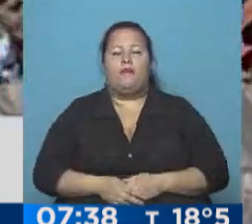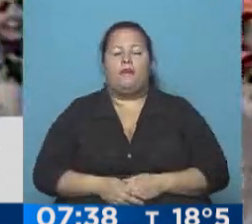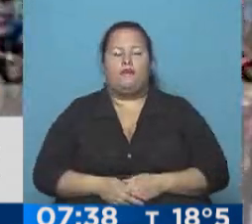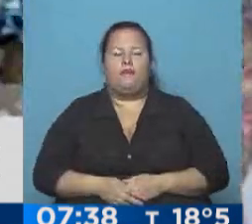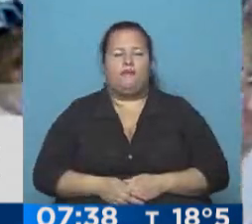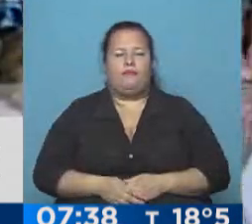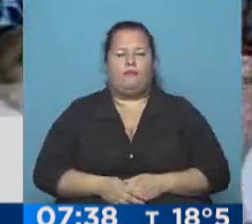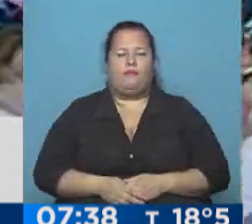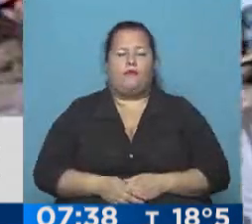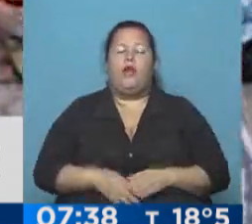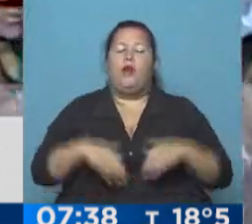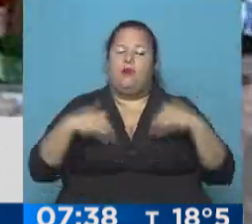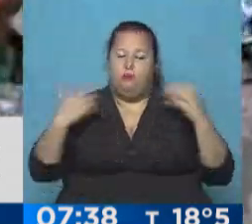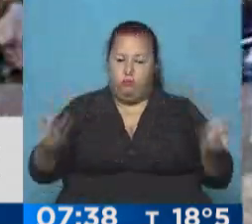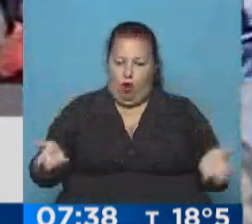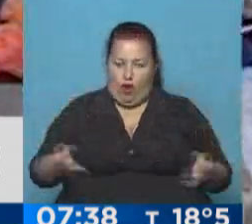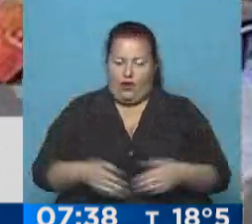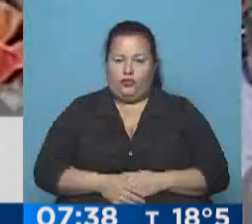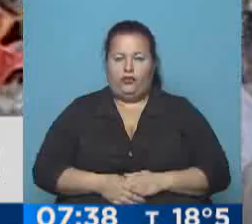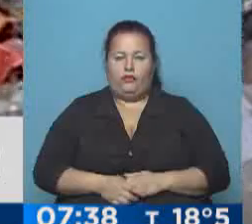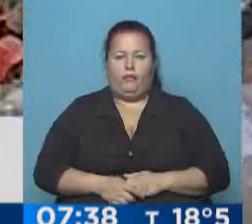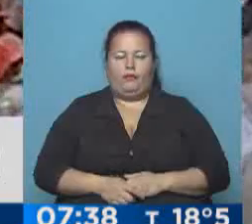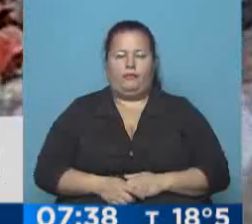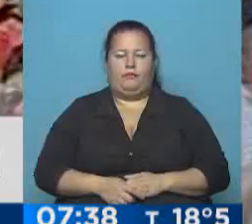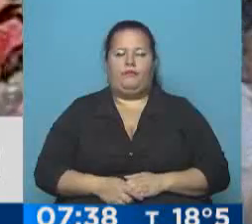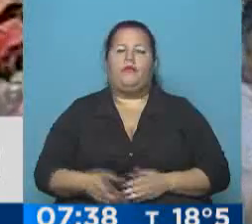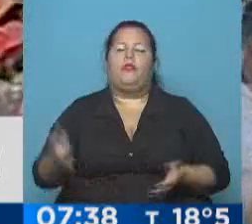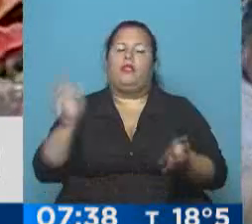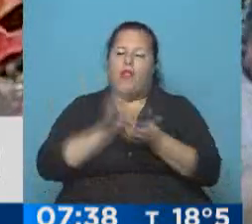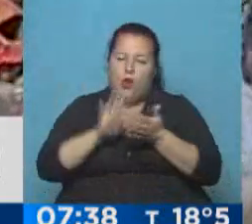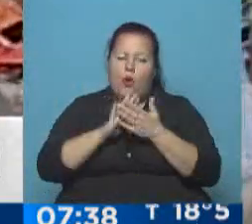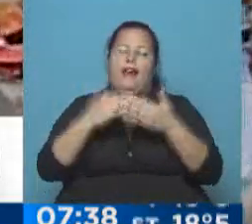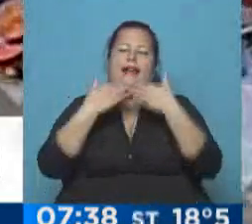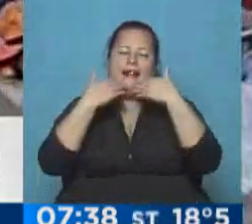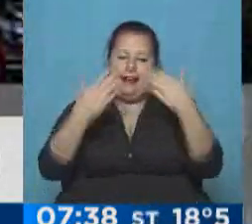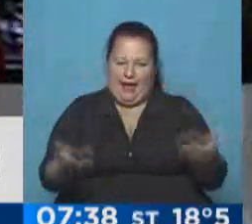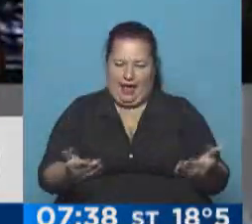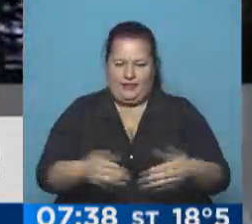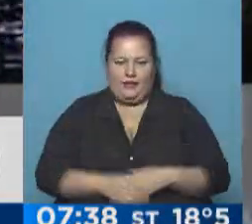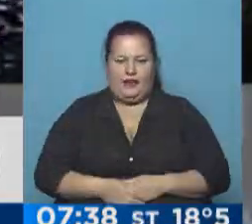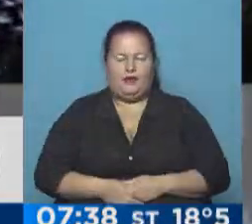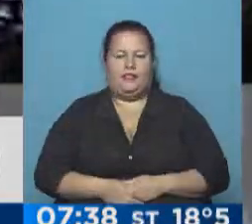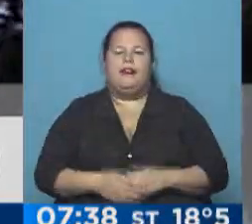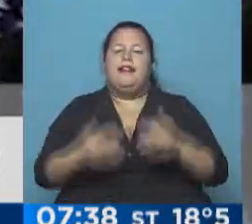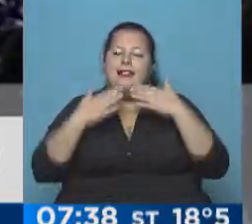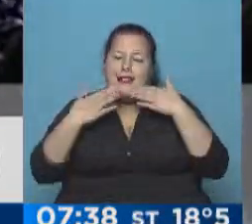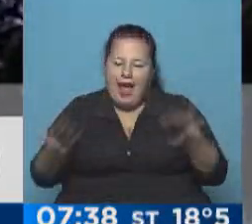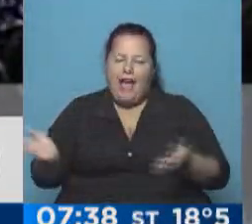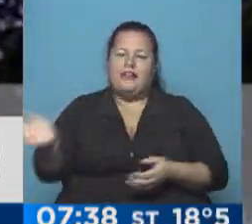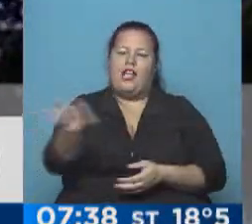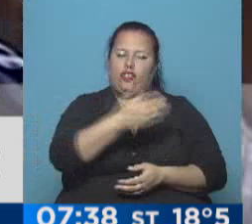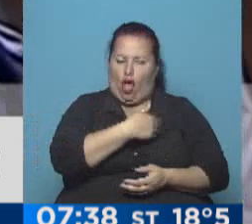eso por eso De nuevo gracias Gracias